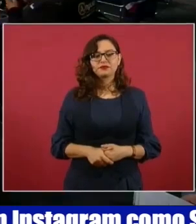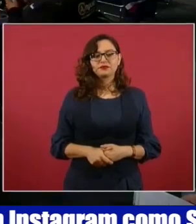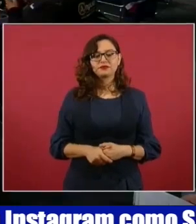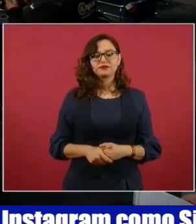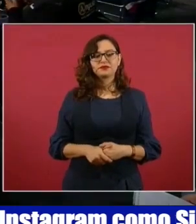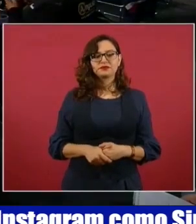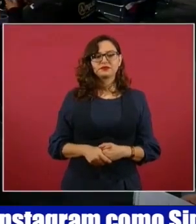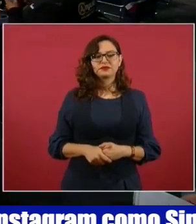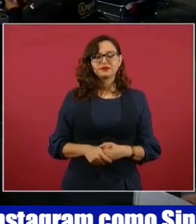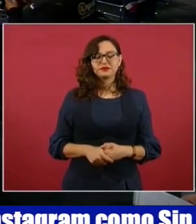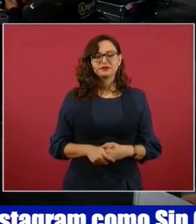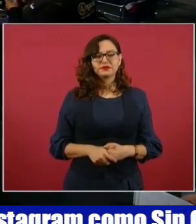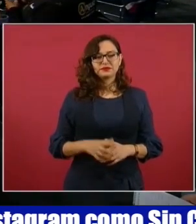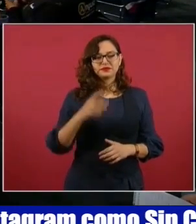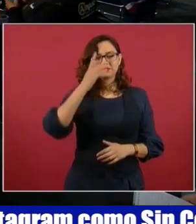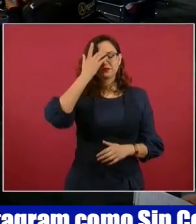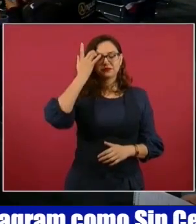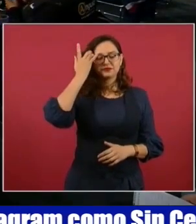el poder